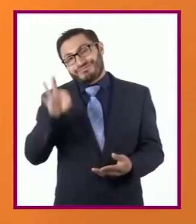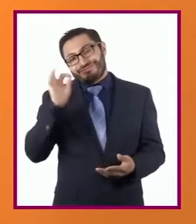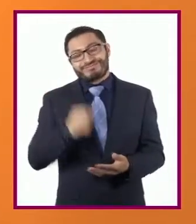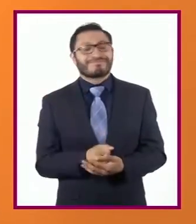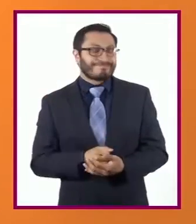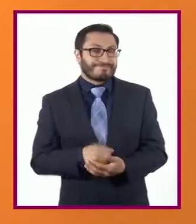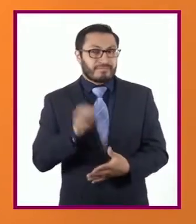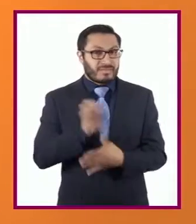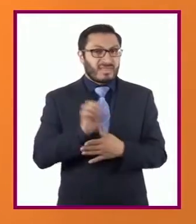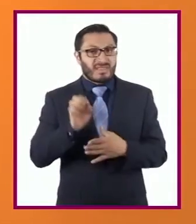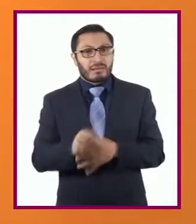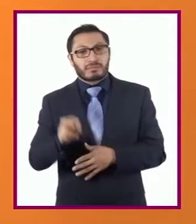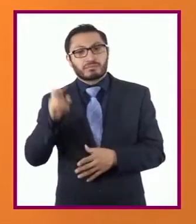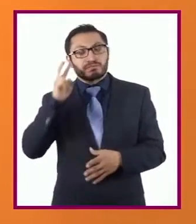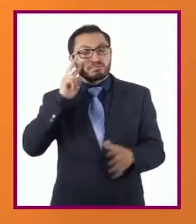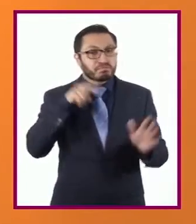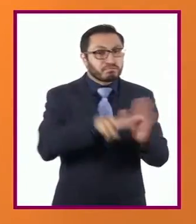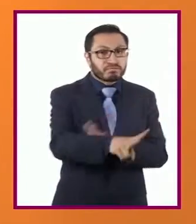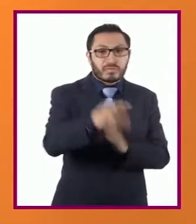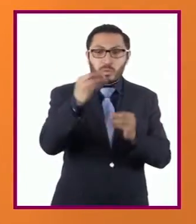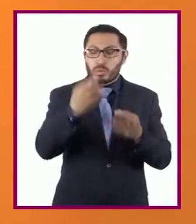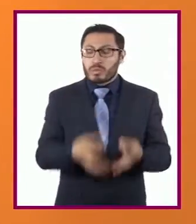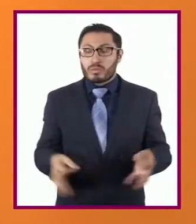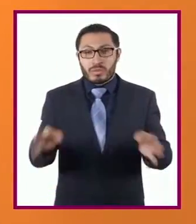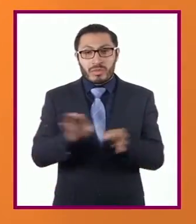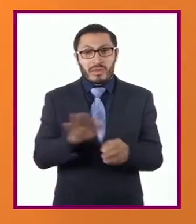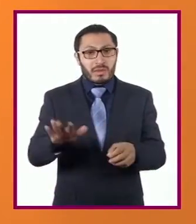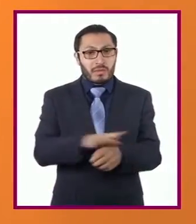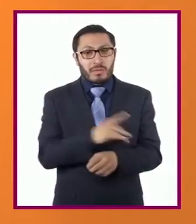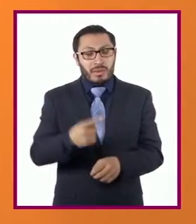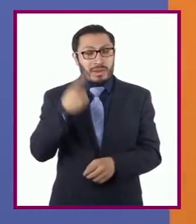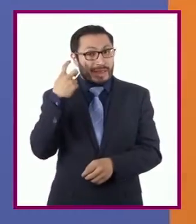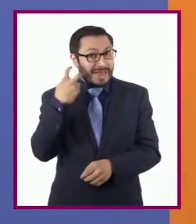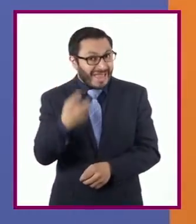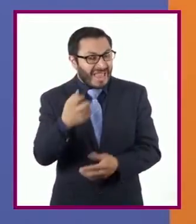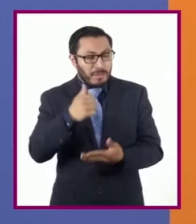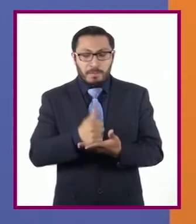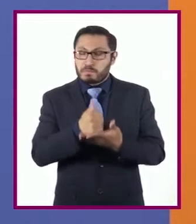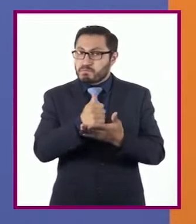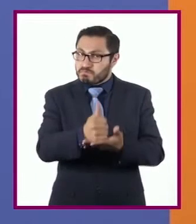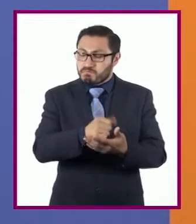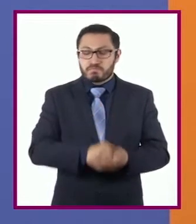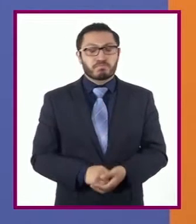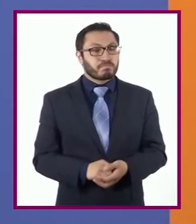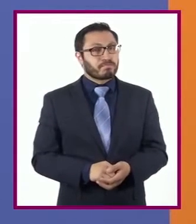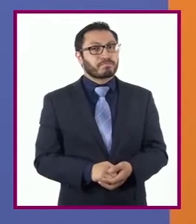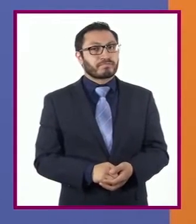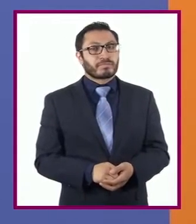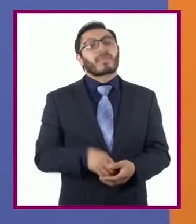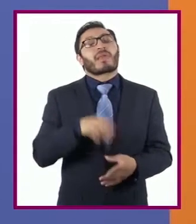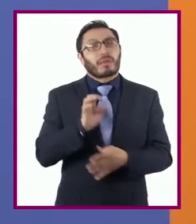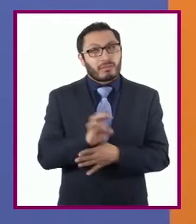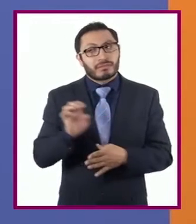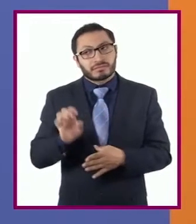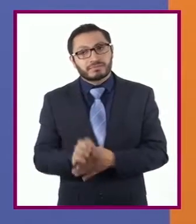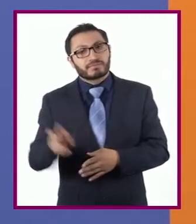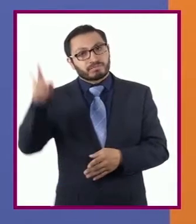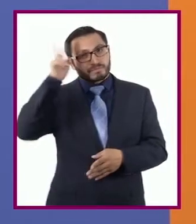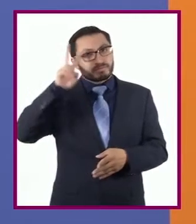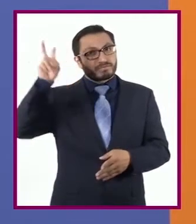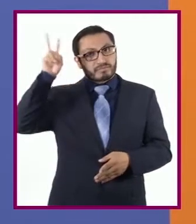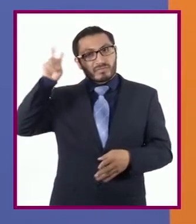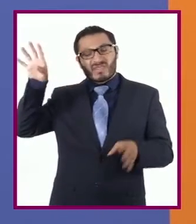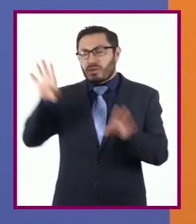muy importante porque eso nos va a determinar el camino que vamos a tomar. ¿Podríamos decir entonces que los sueños son